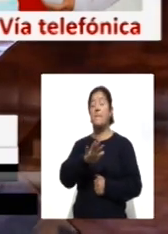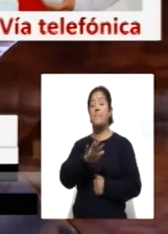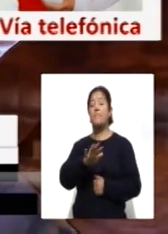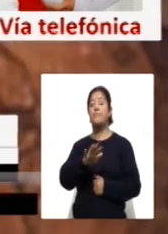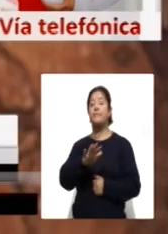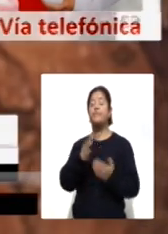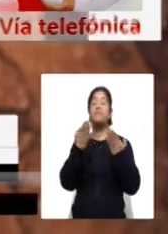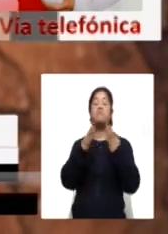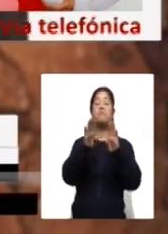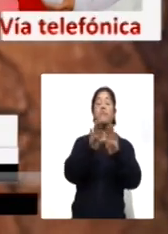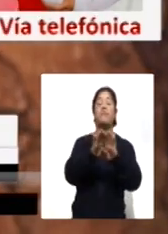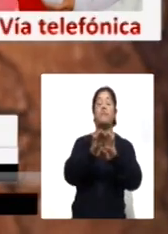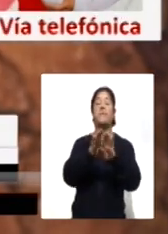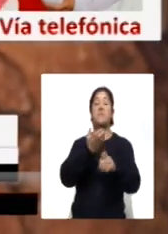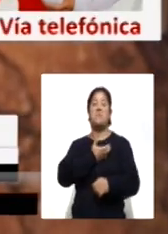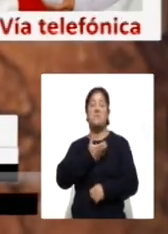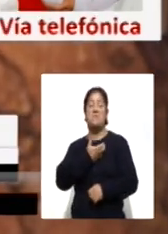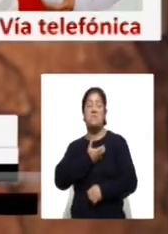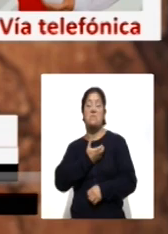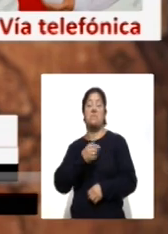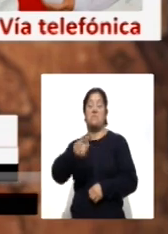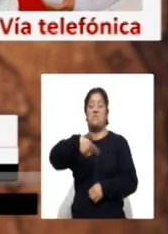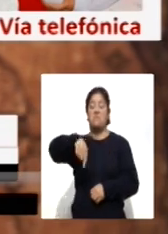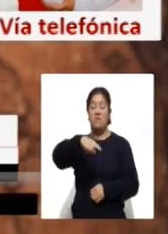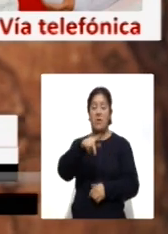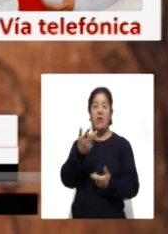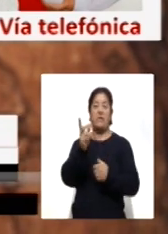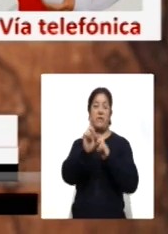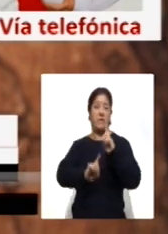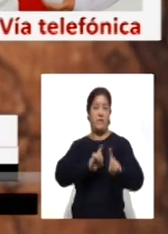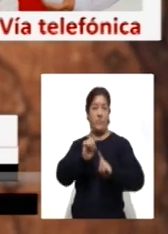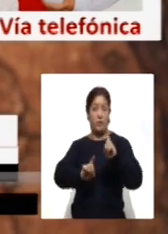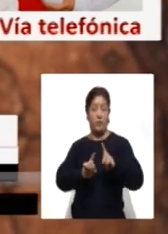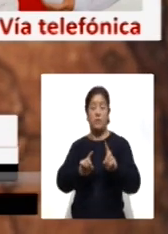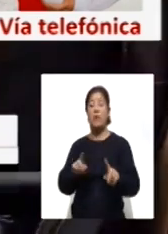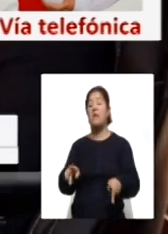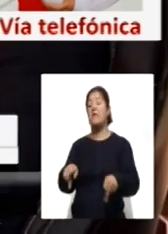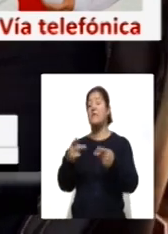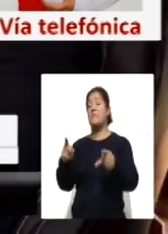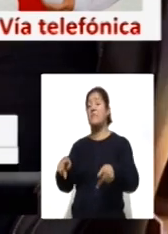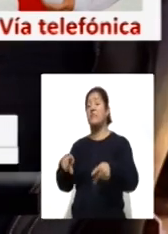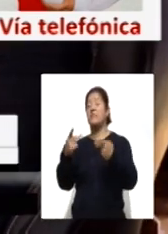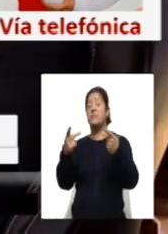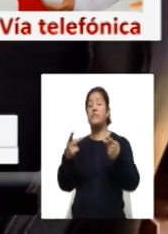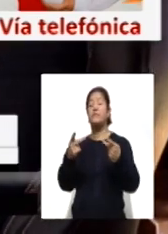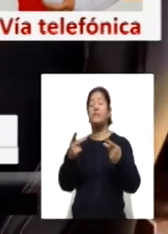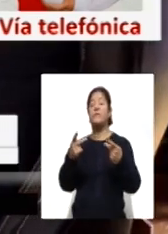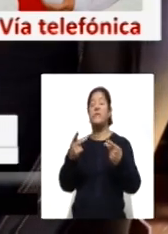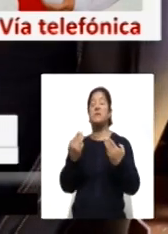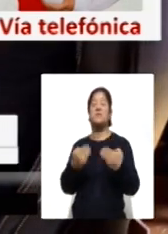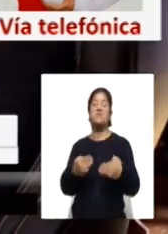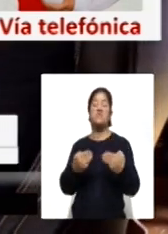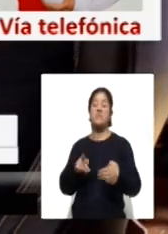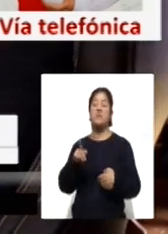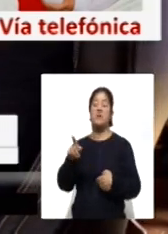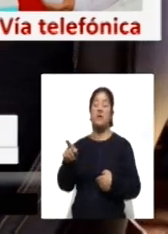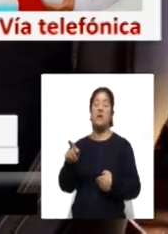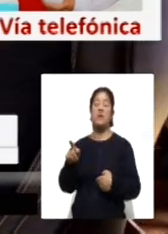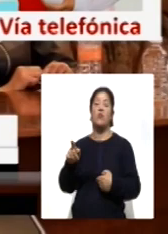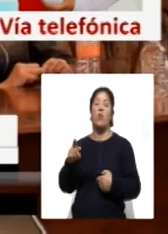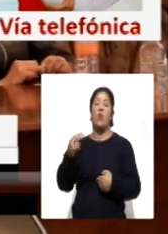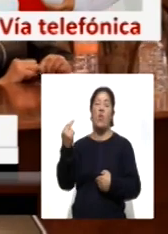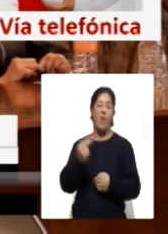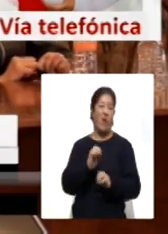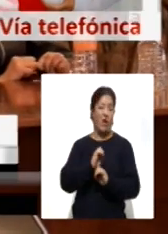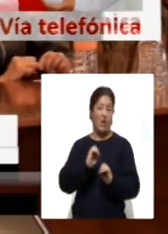y recreativos, así como plazas y parques públicos, cierre de venta de artículos no esenciales en tianguis de la entidad, solo se permite la